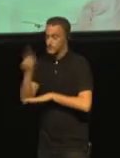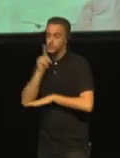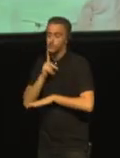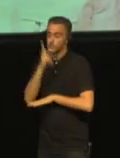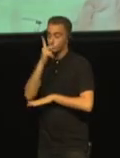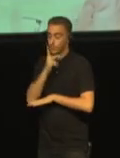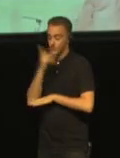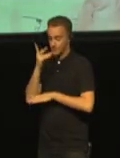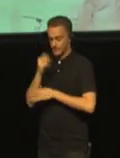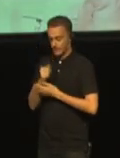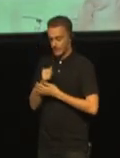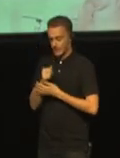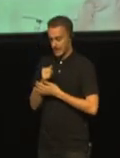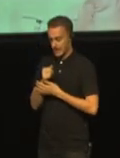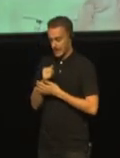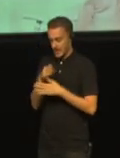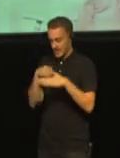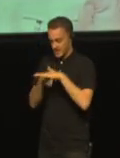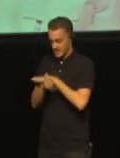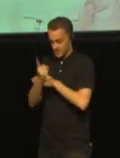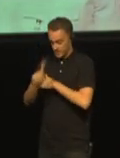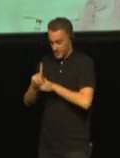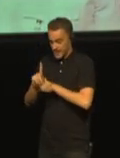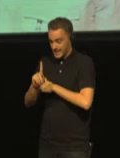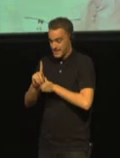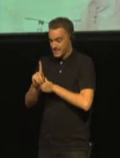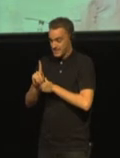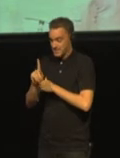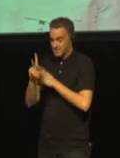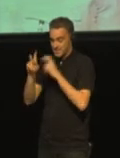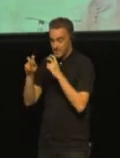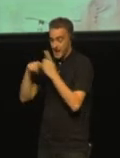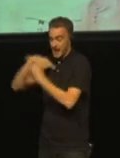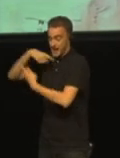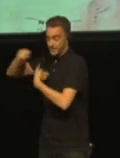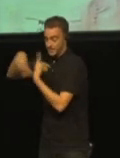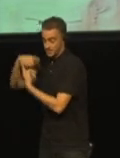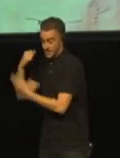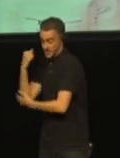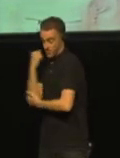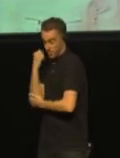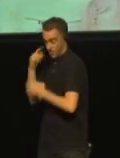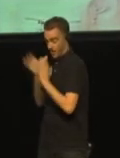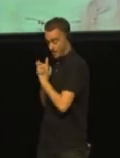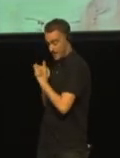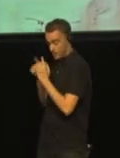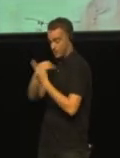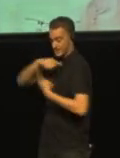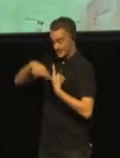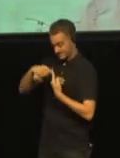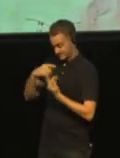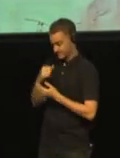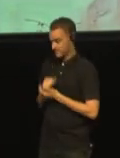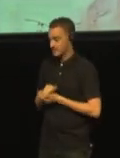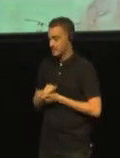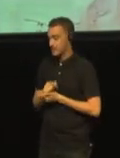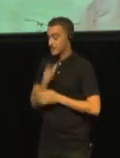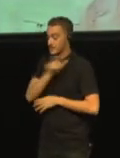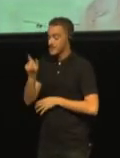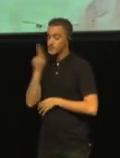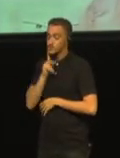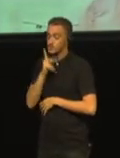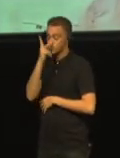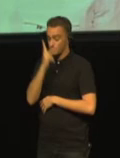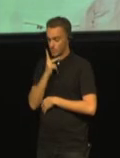basan demasiado en los familiares y los amigos para proporcionarles servicios. Las personas con sordo o ceguera pueden necesitar